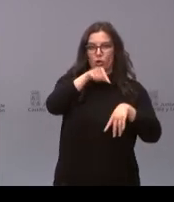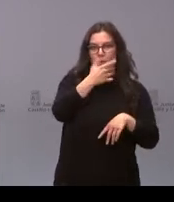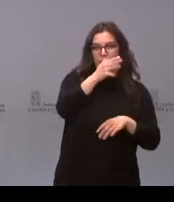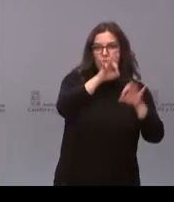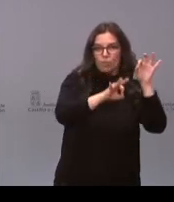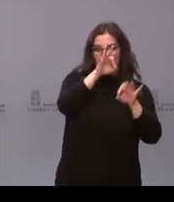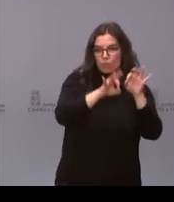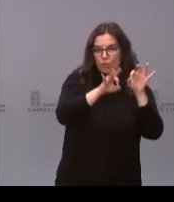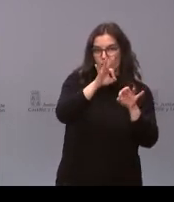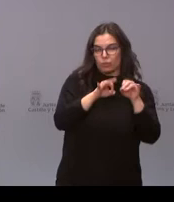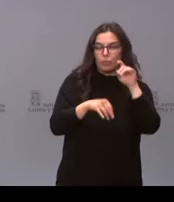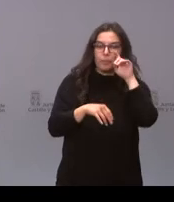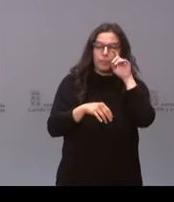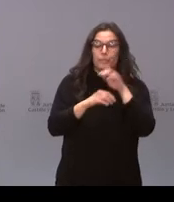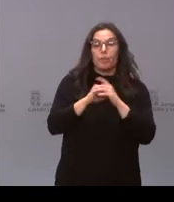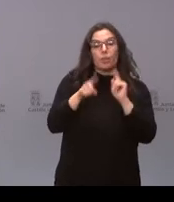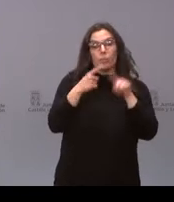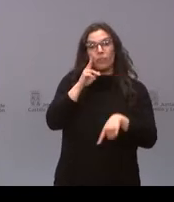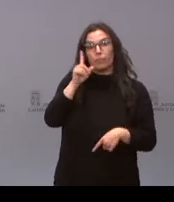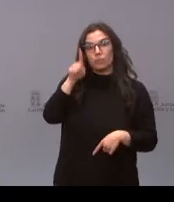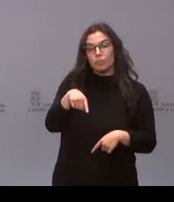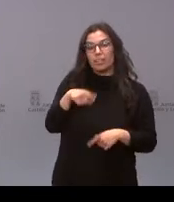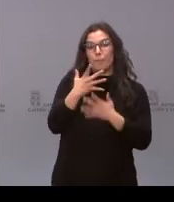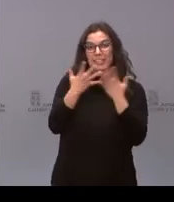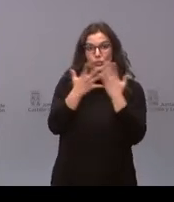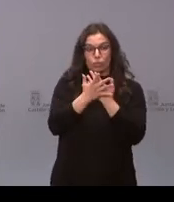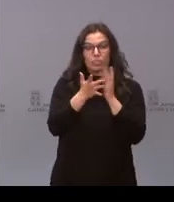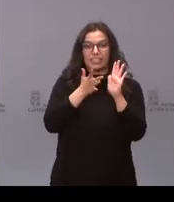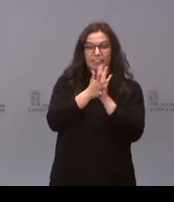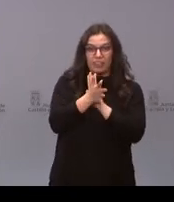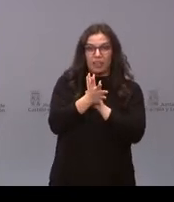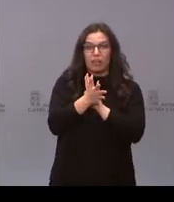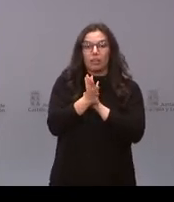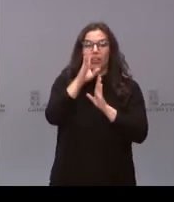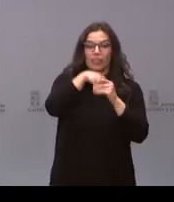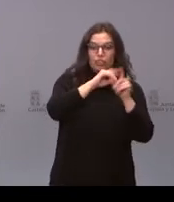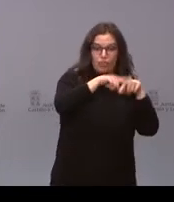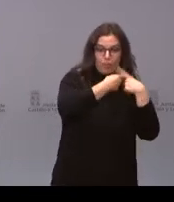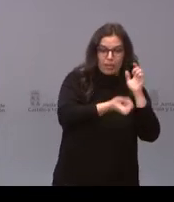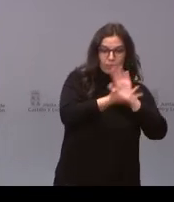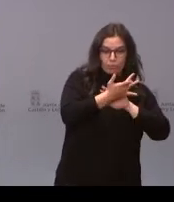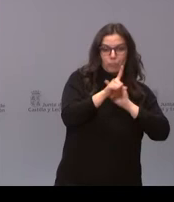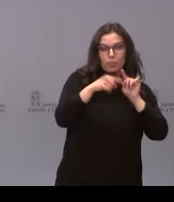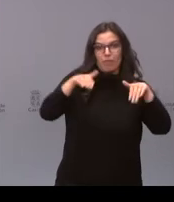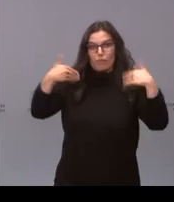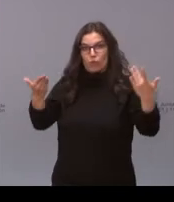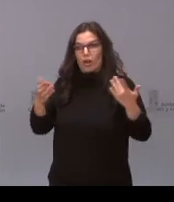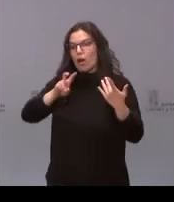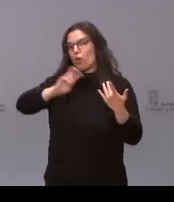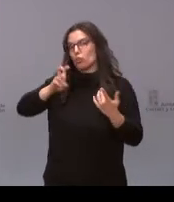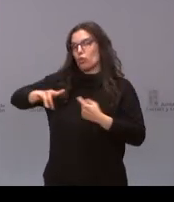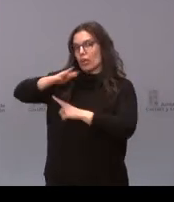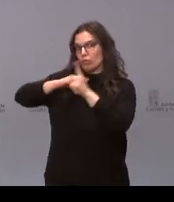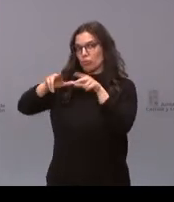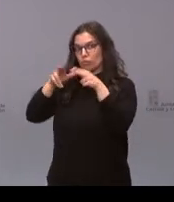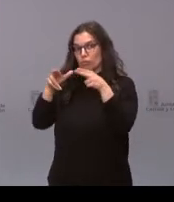vincula a 36 pero vemos que los brotes mixtos es decir los que se producen dentro de la familia pero también fuera en otros entornos sociales